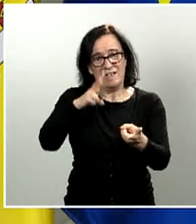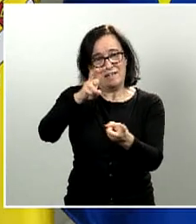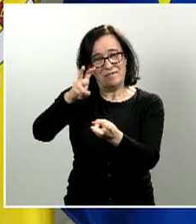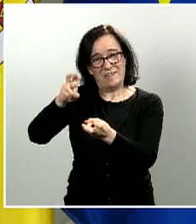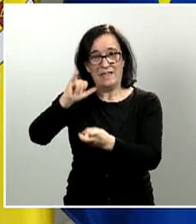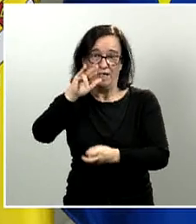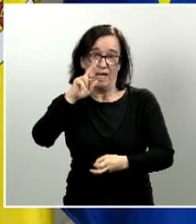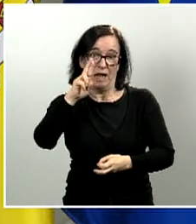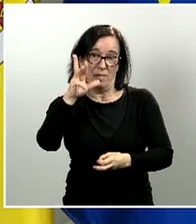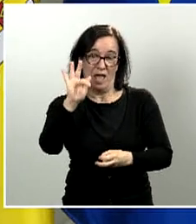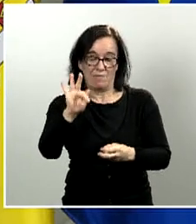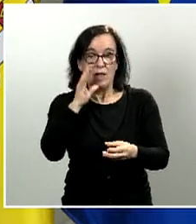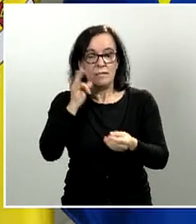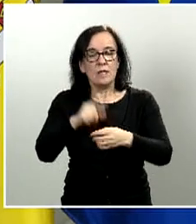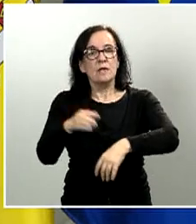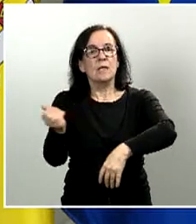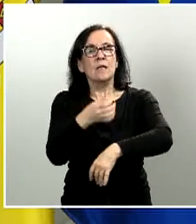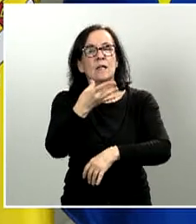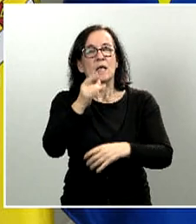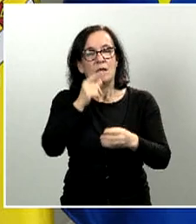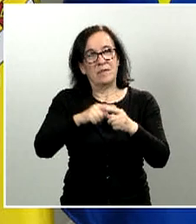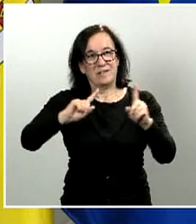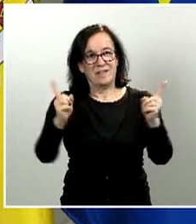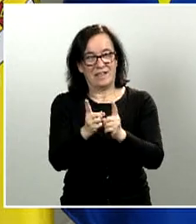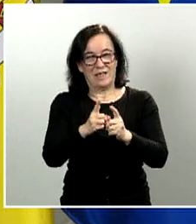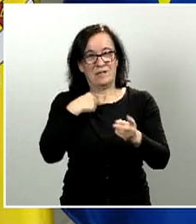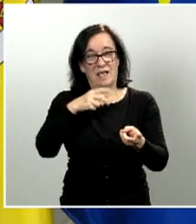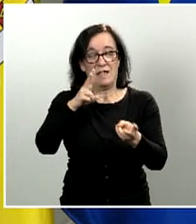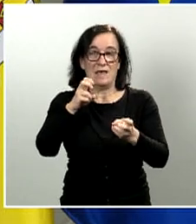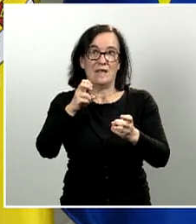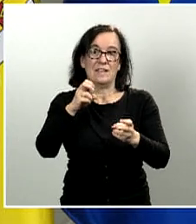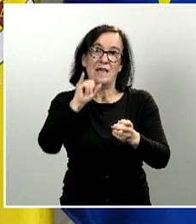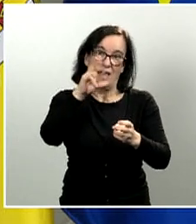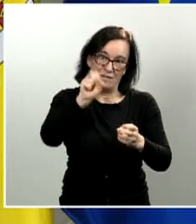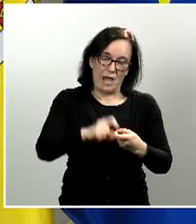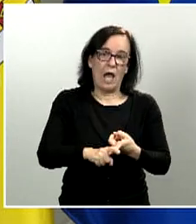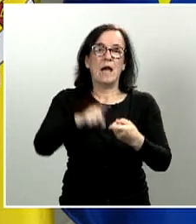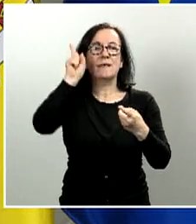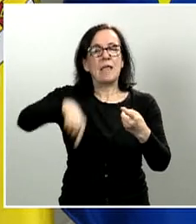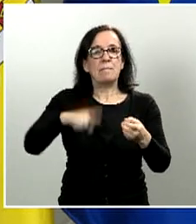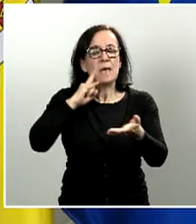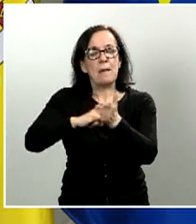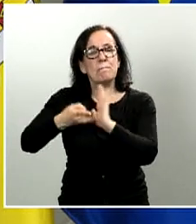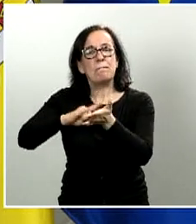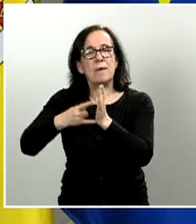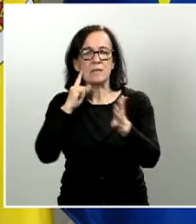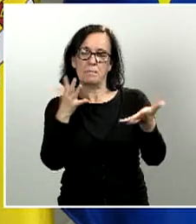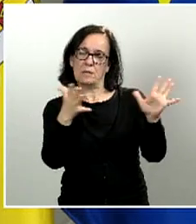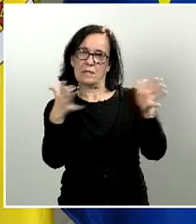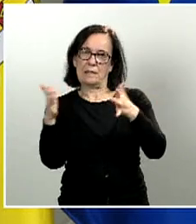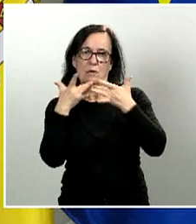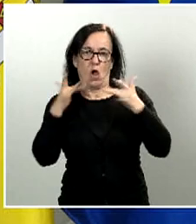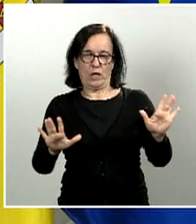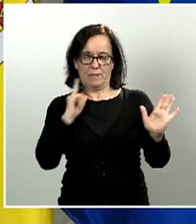y el ingreso a cuenta del régimen simplificado del impuesto sobre el valor añadido con el método de estimación objetiva, lo que